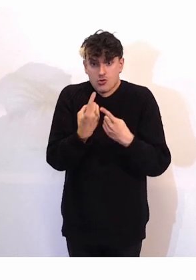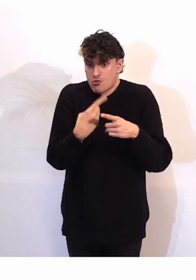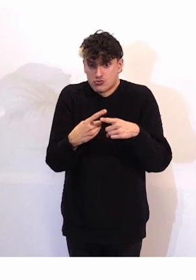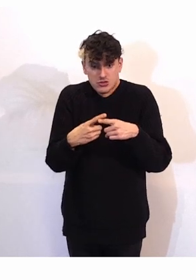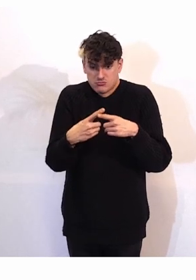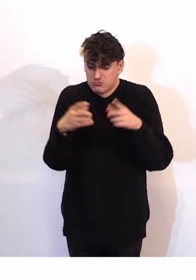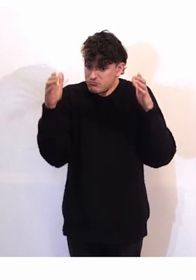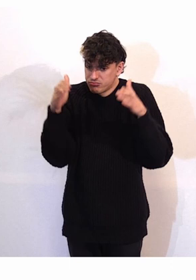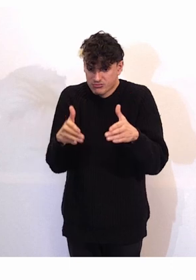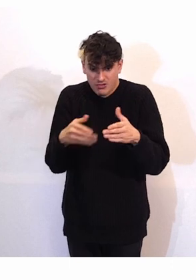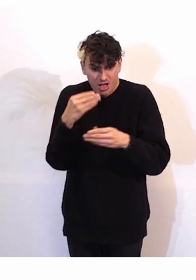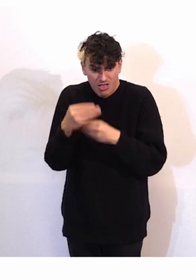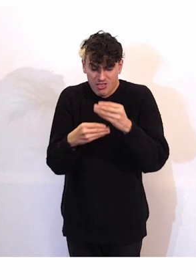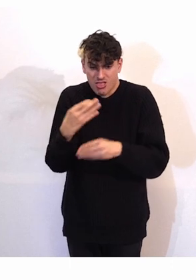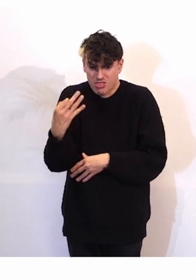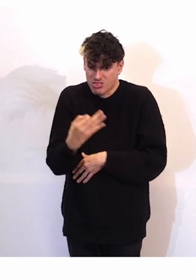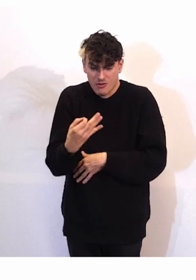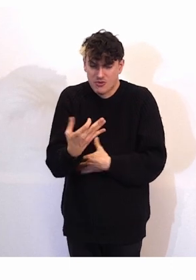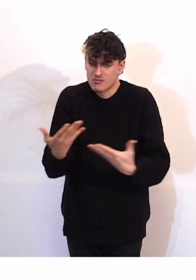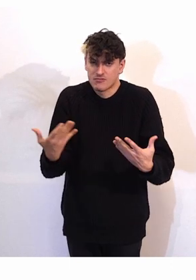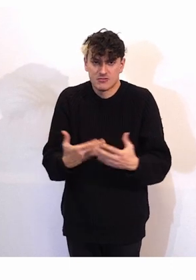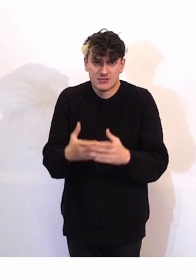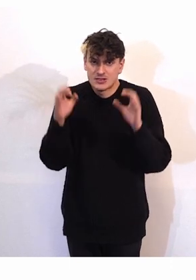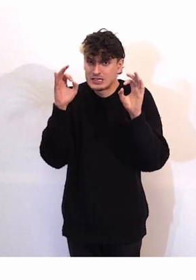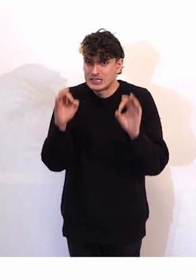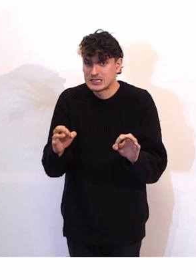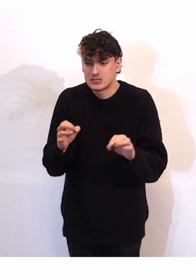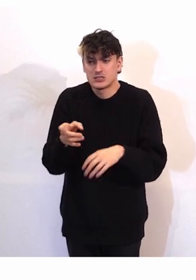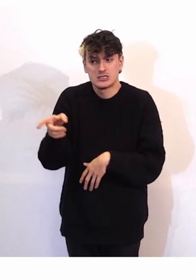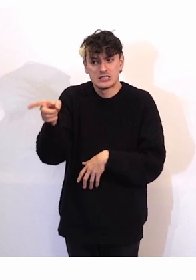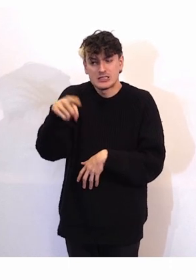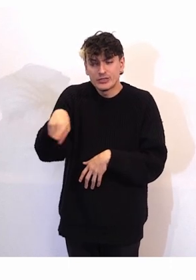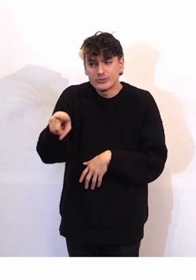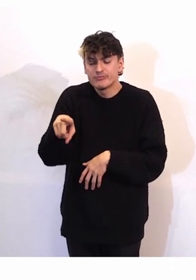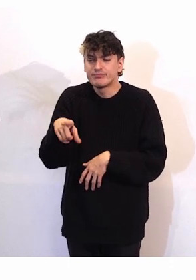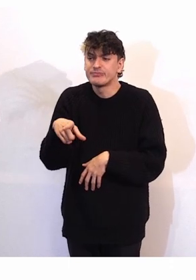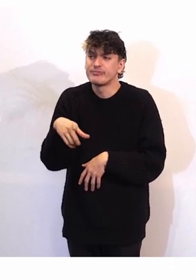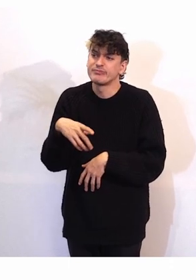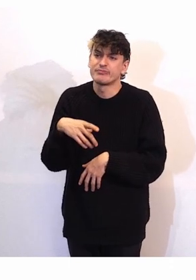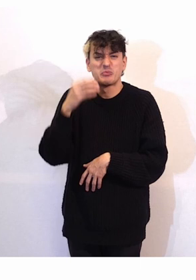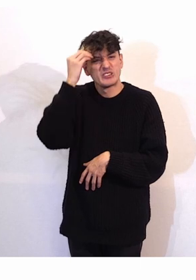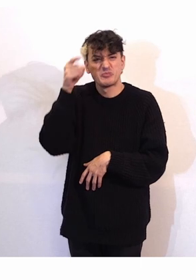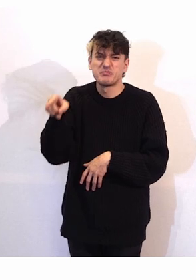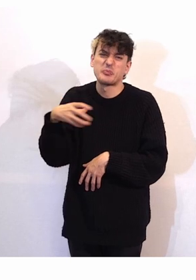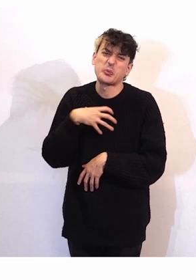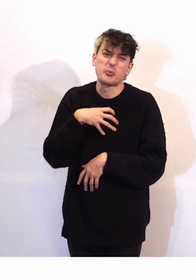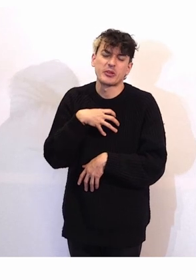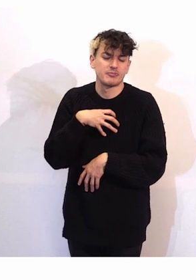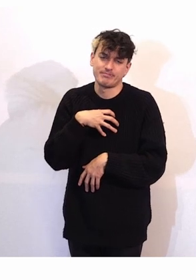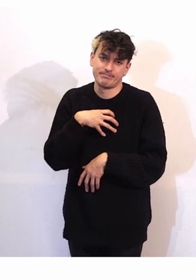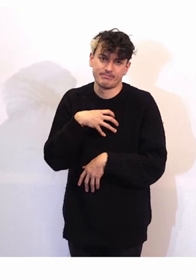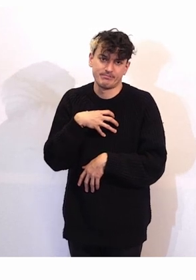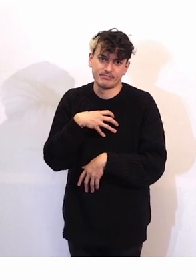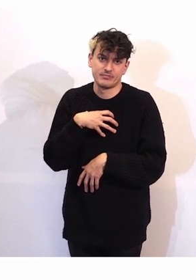hay que hacerlas. No nos pensemos que ellos no pueden, no pueden. Porque a mí Elena